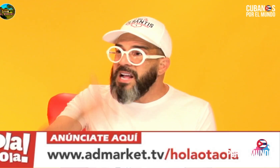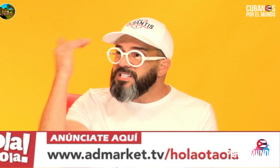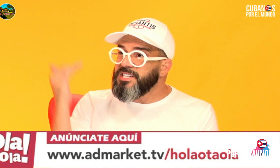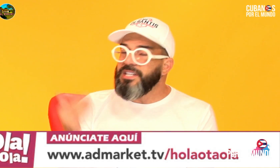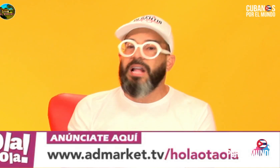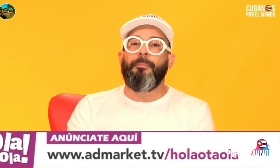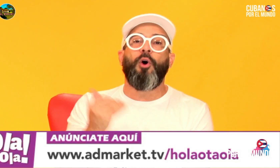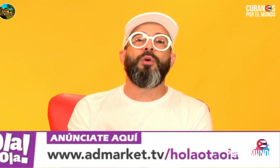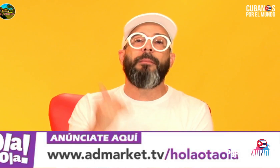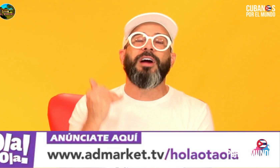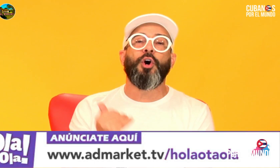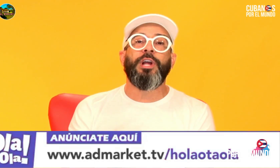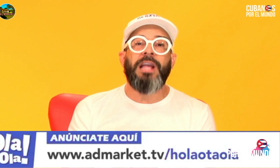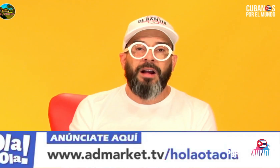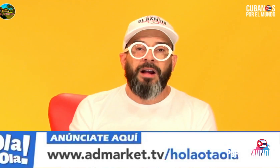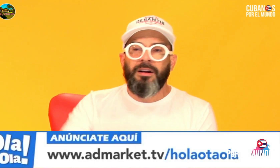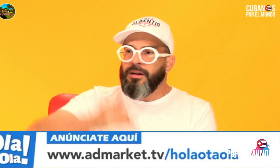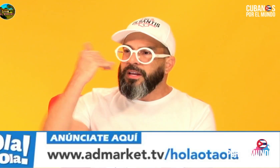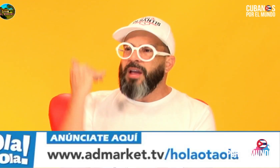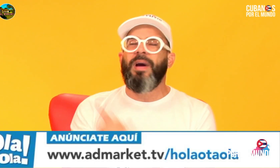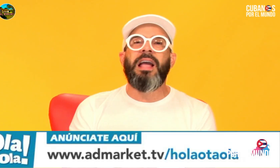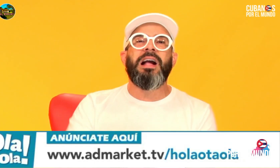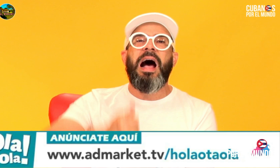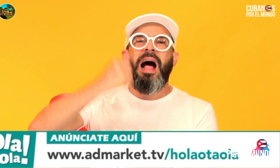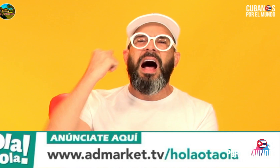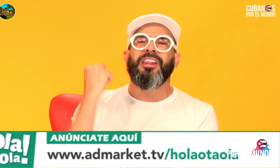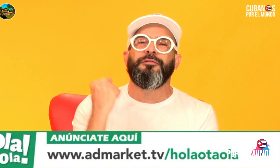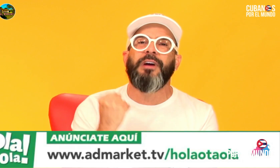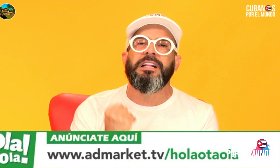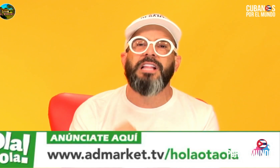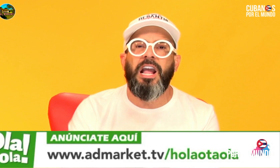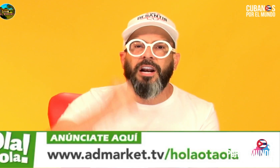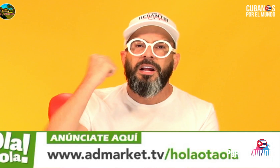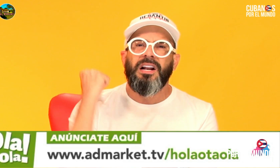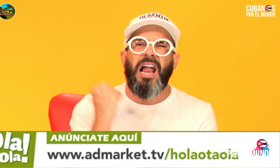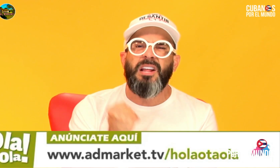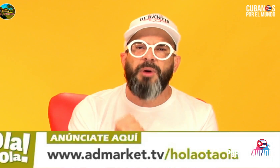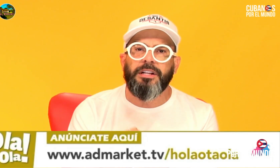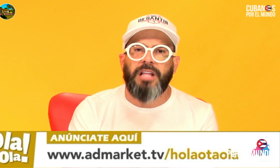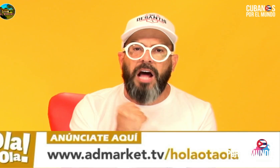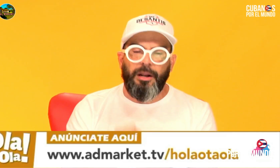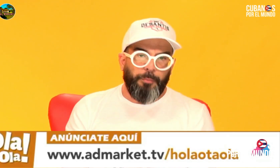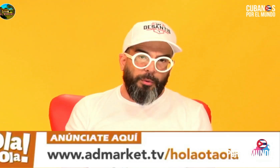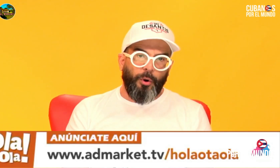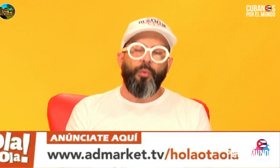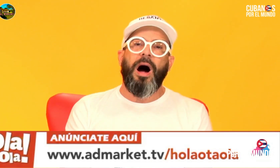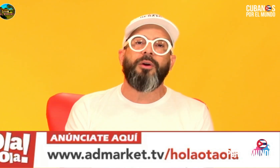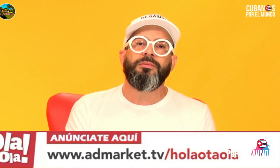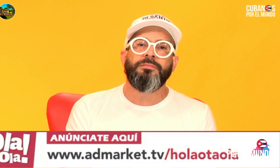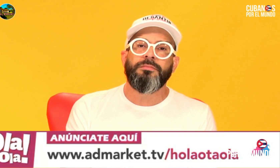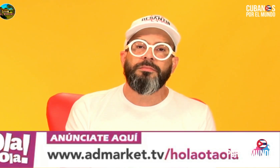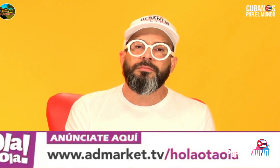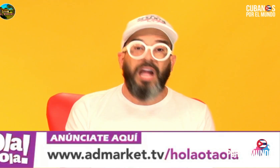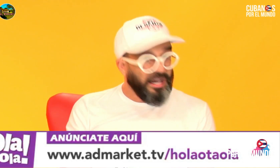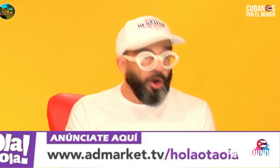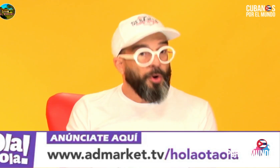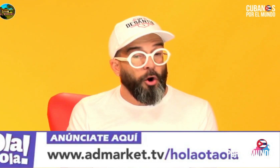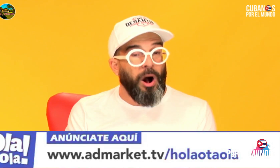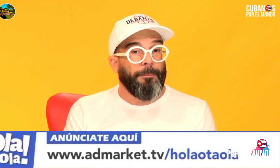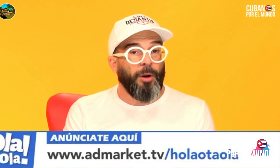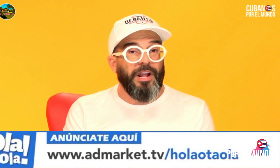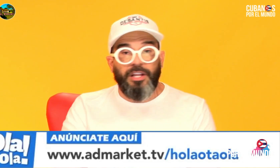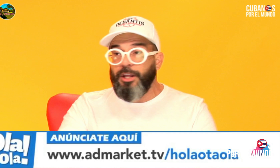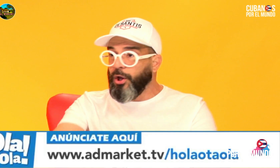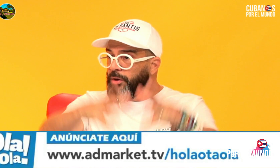Y necesitamos una mayoría que venga a defender la libertad del pueblo cubano. Tal y como nos